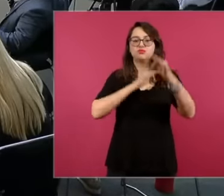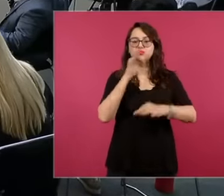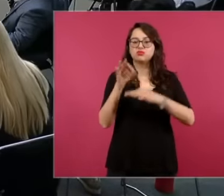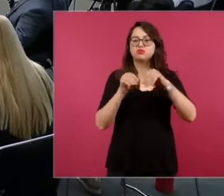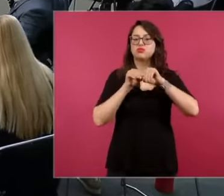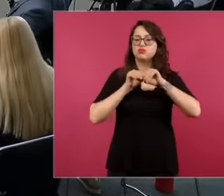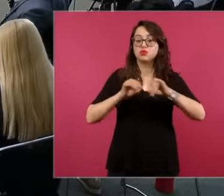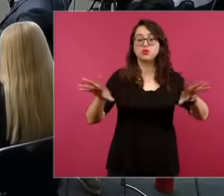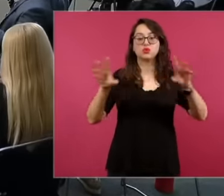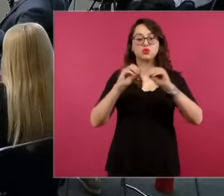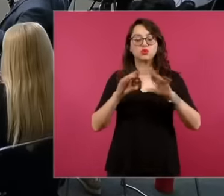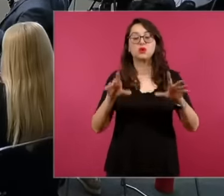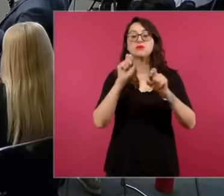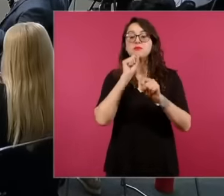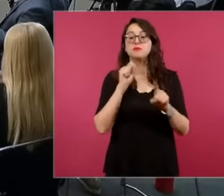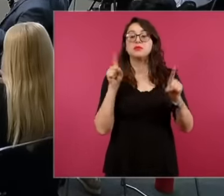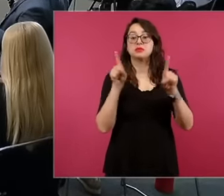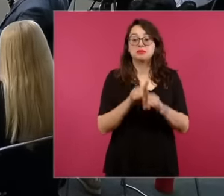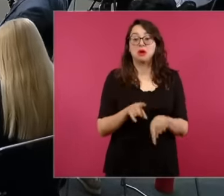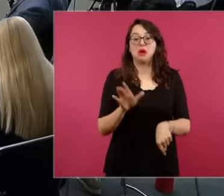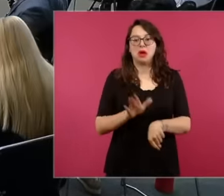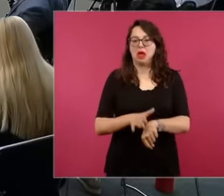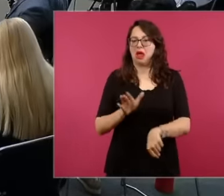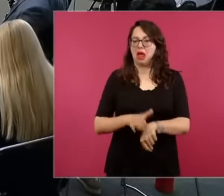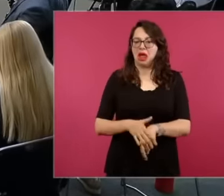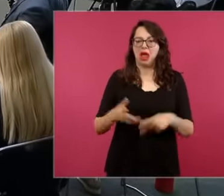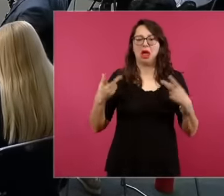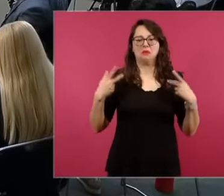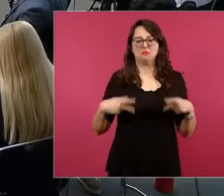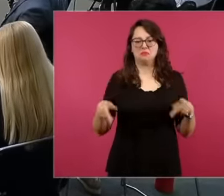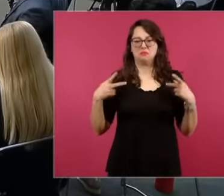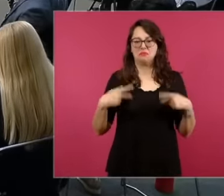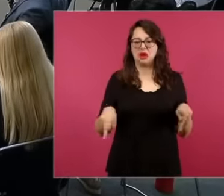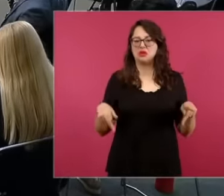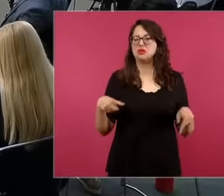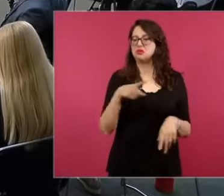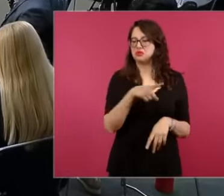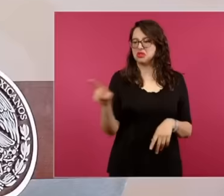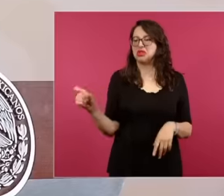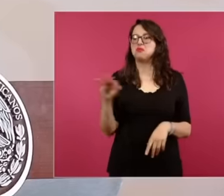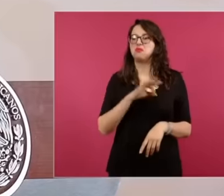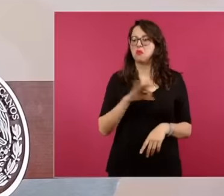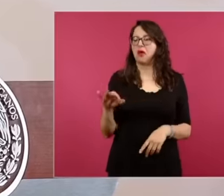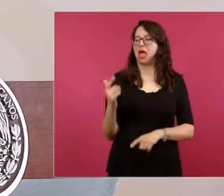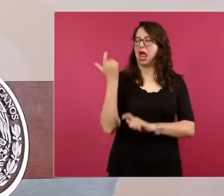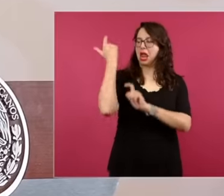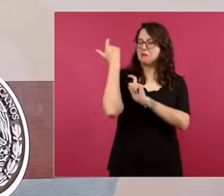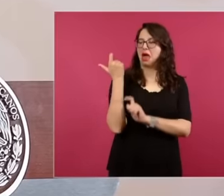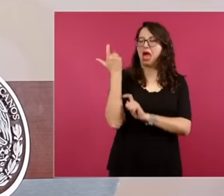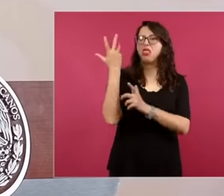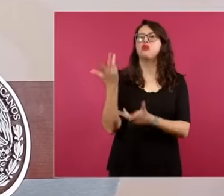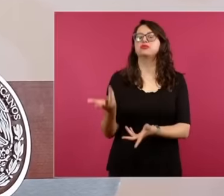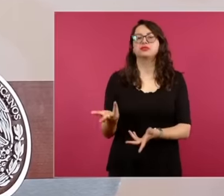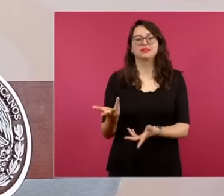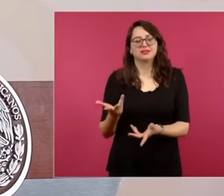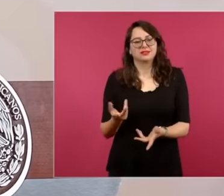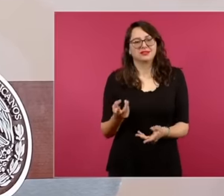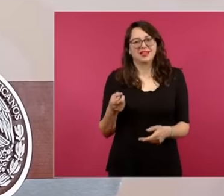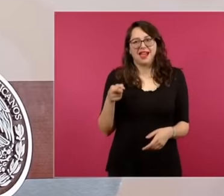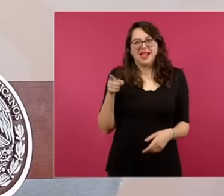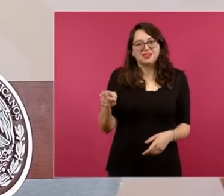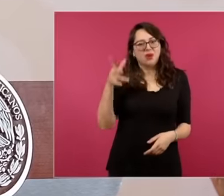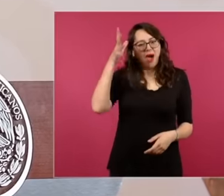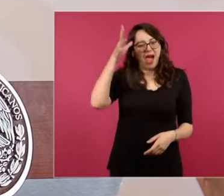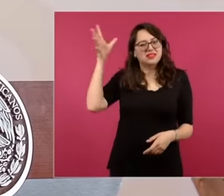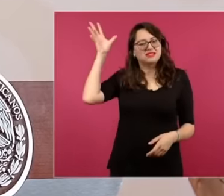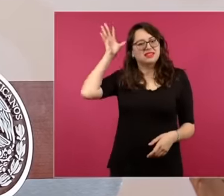gente incluso a tomar las armas para su defensa propia. En fin, es una textura bastante delicada